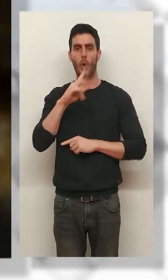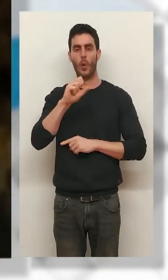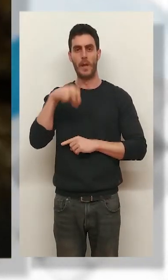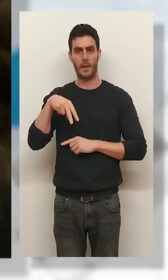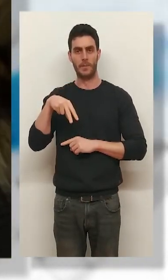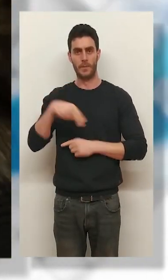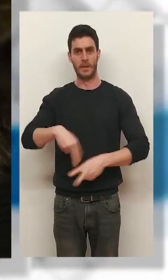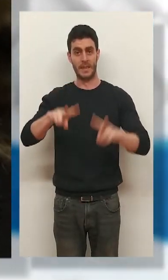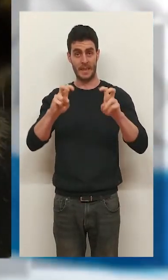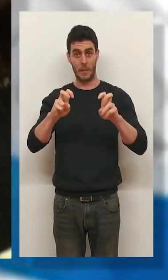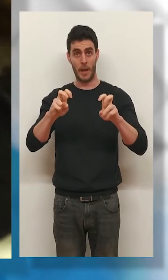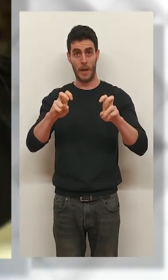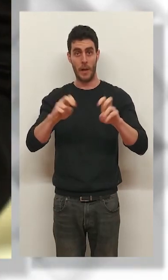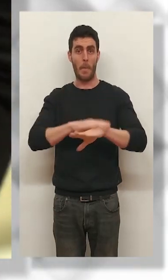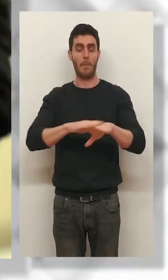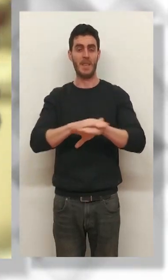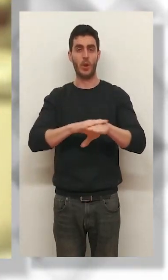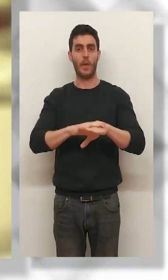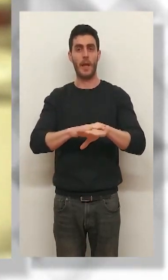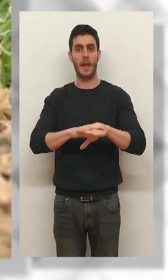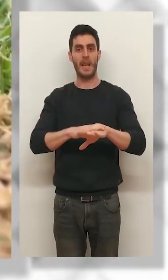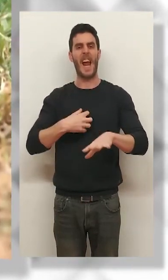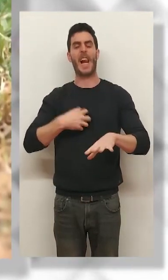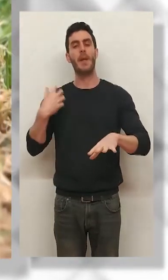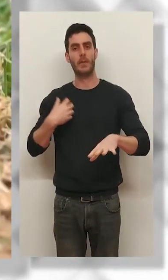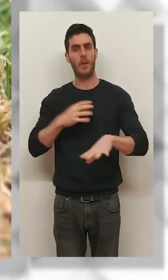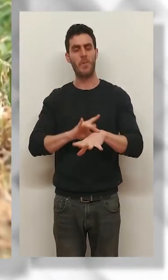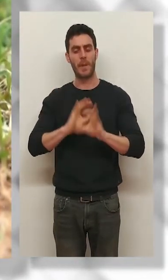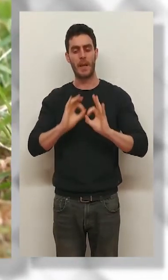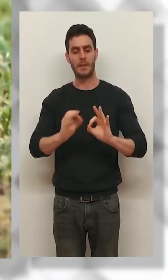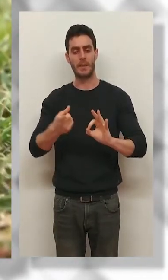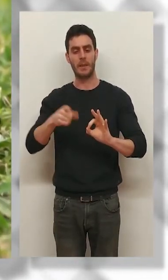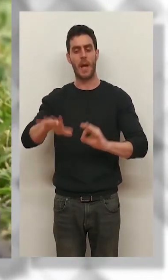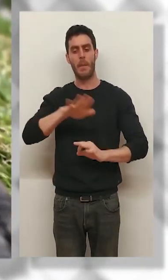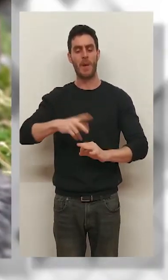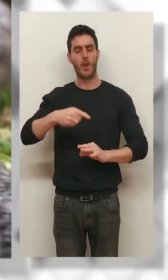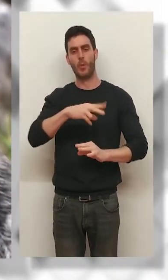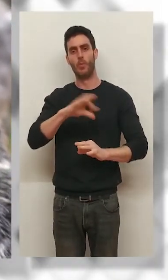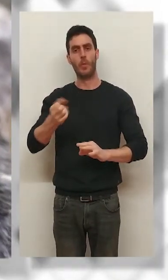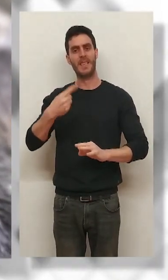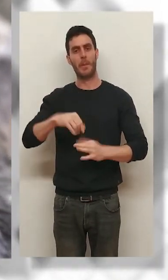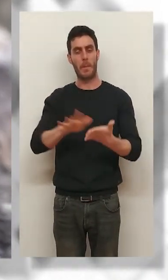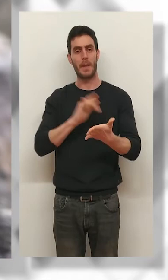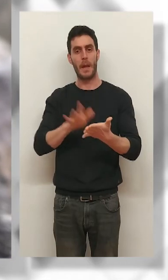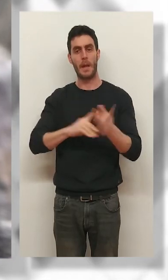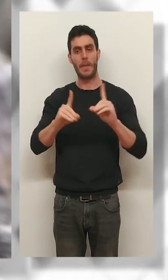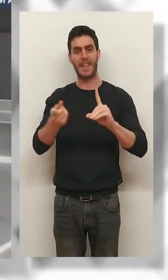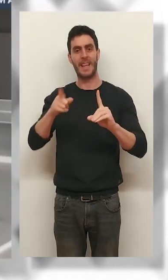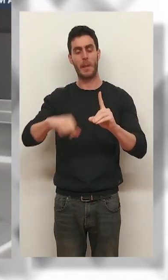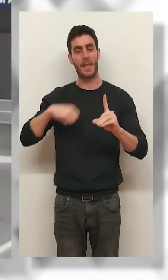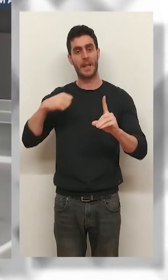rabia. La campaña se podrá ver en espacios municipales como MUPIs o pantallas digitales y también en las clínicas y centros